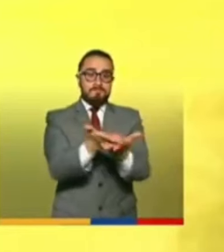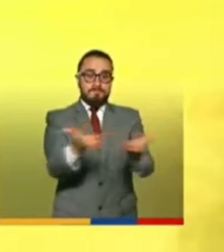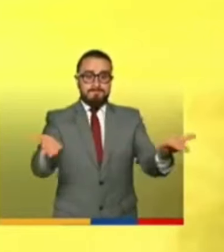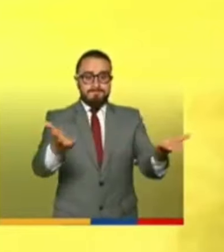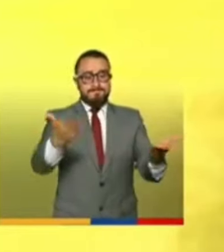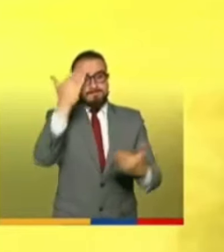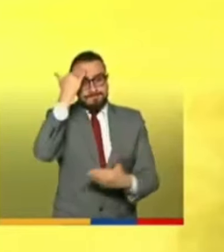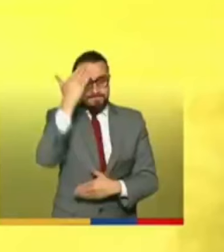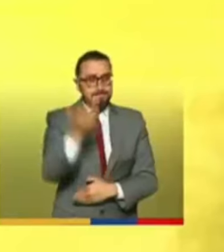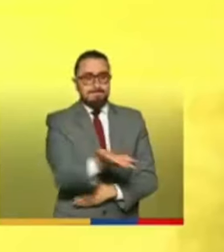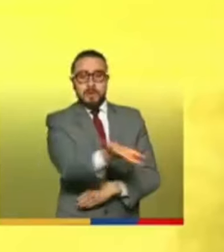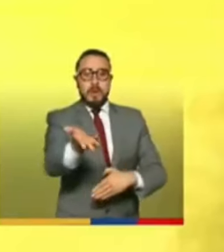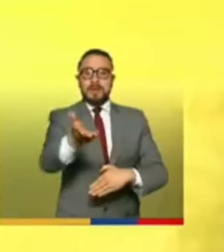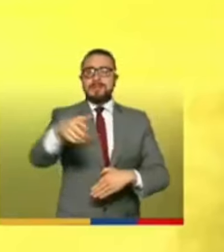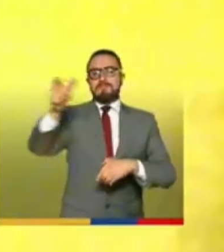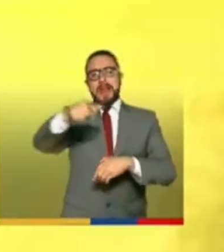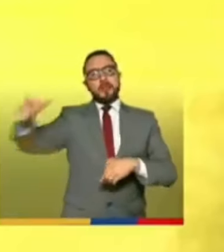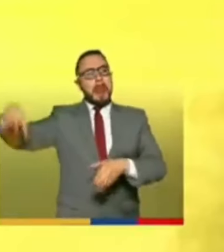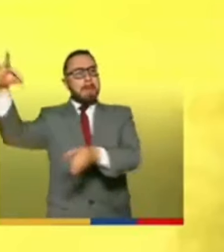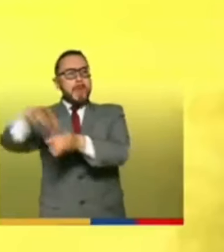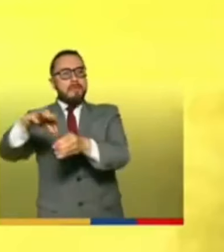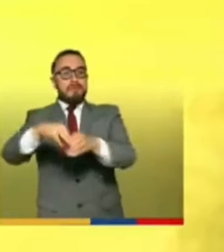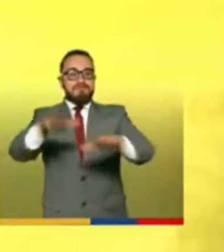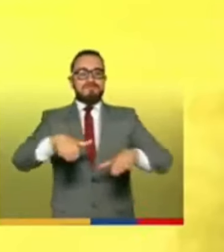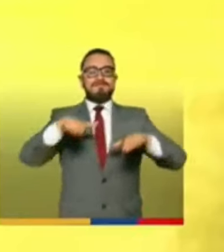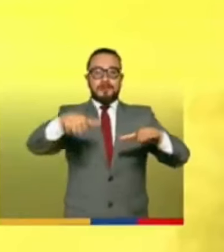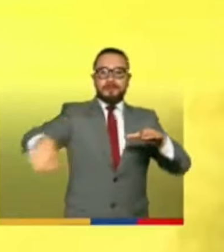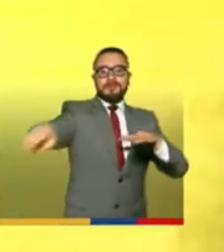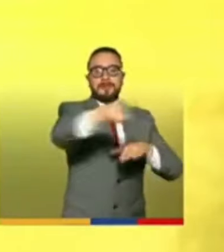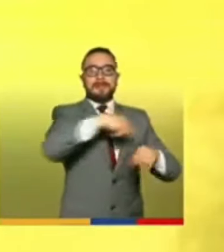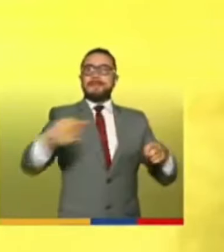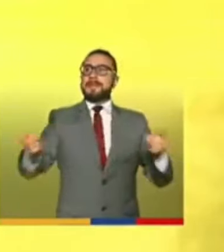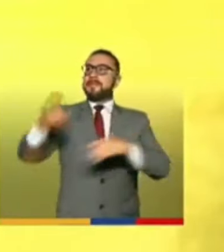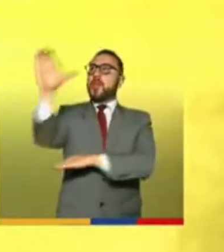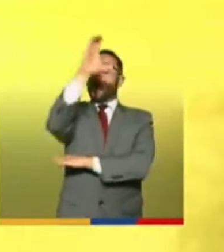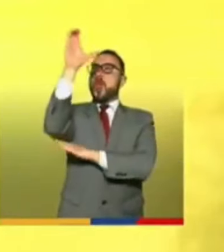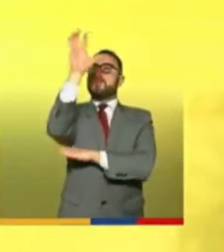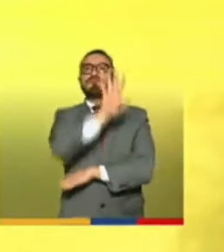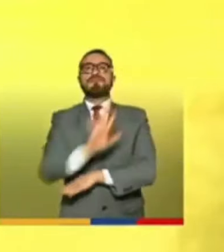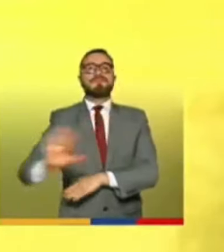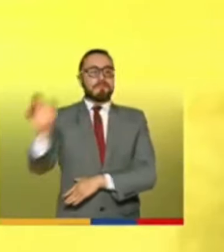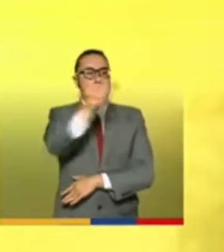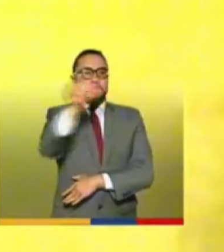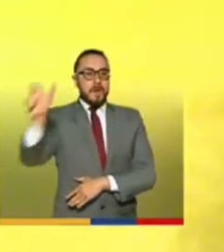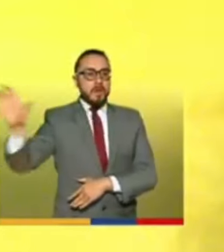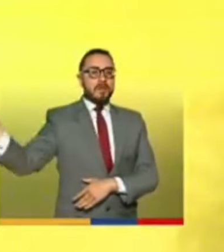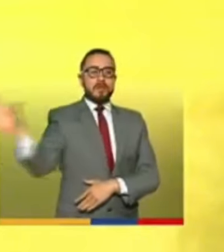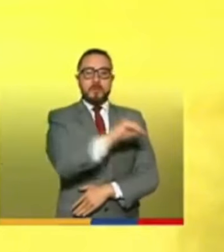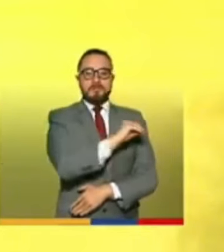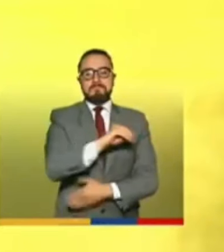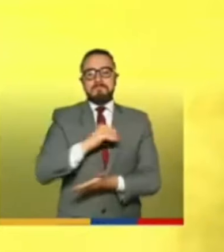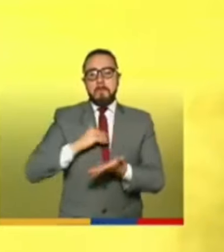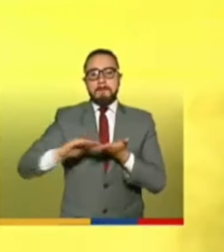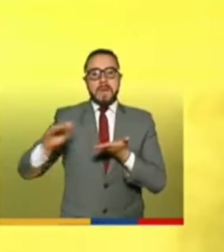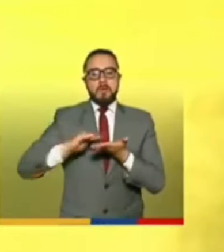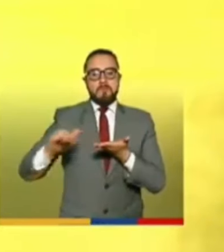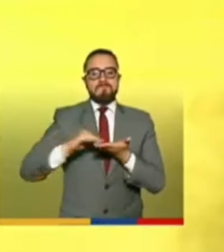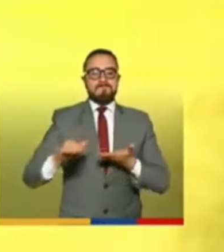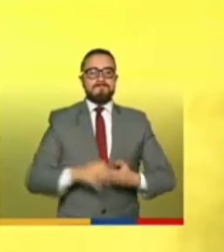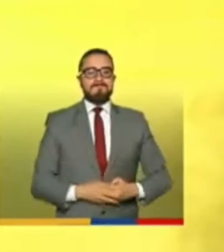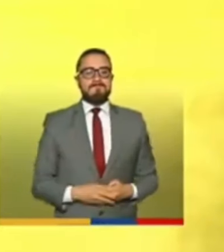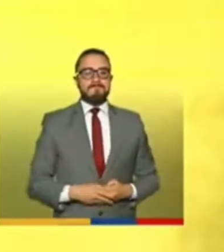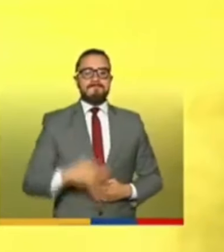representantes del pueblo y al pueblo de Colombia por lo que ha acontecido en